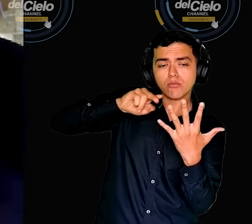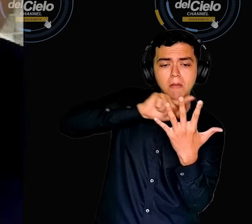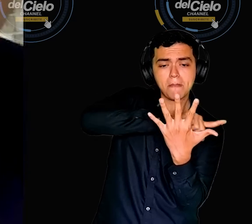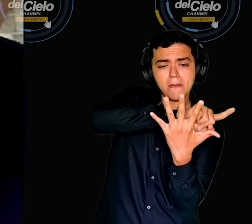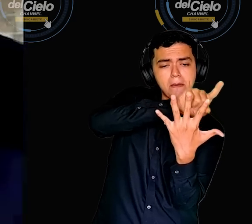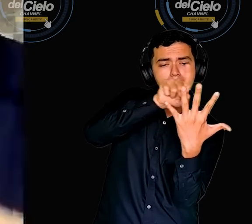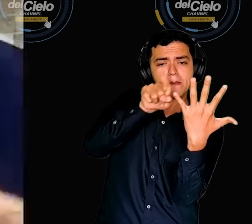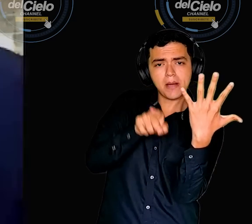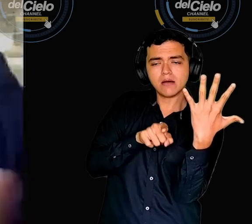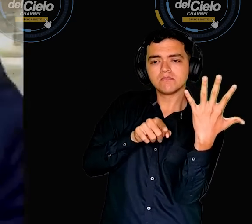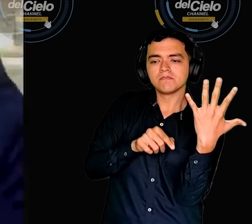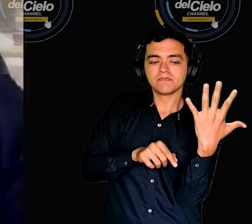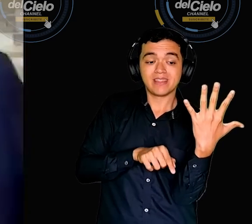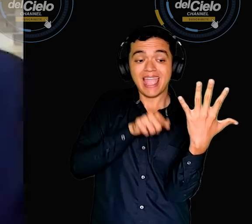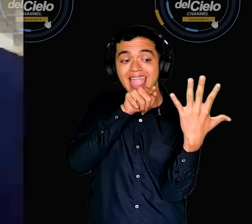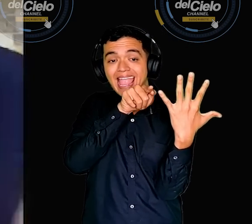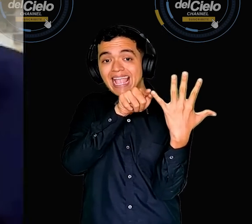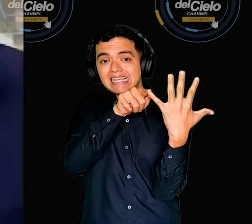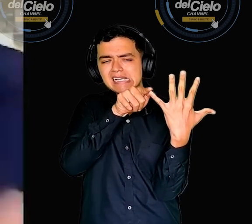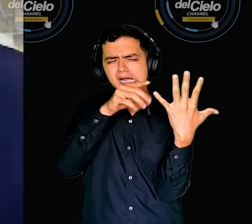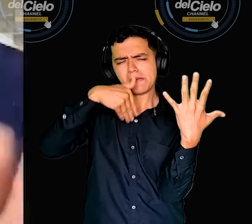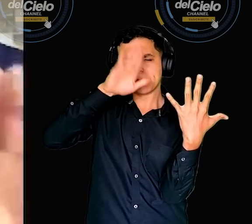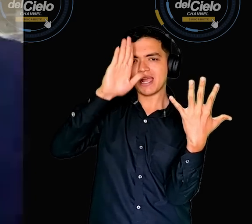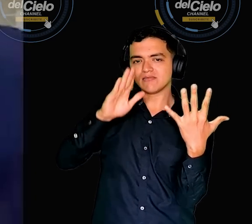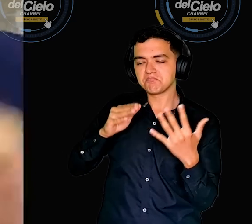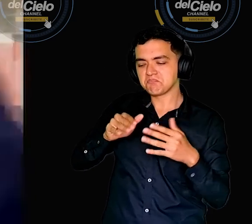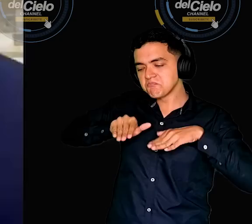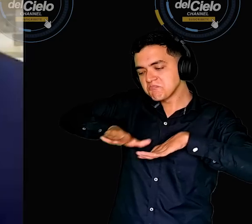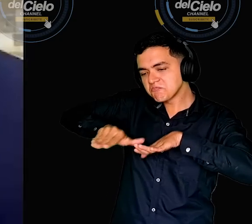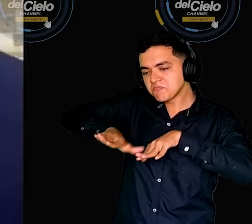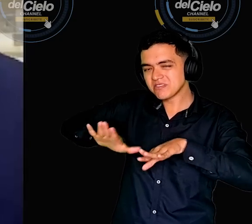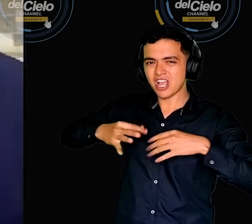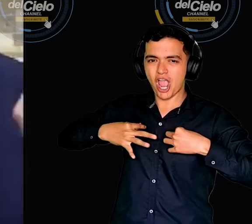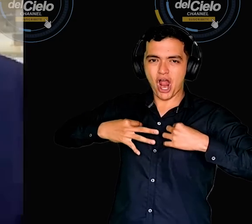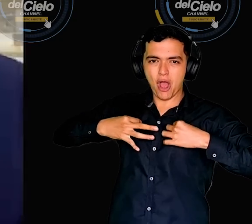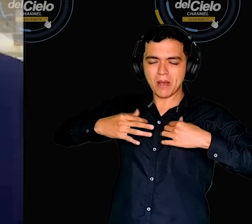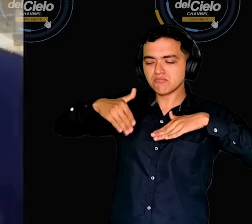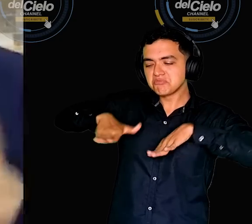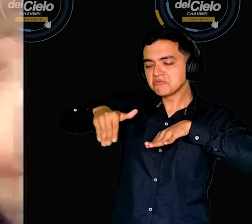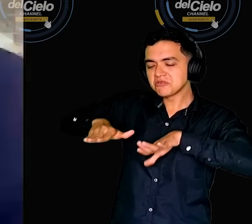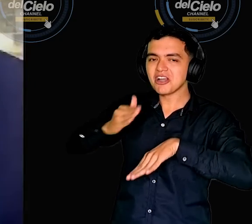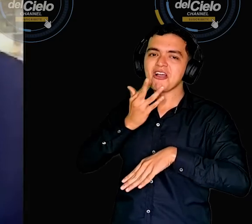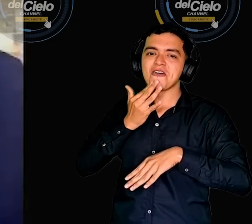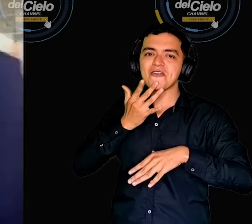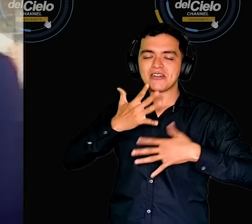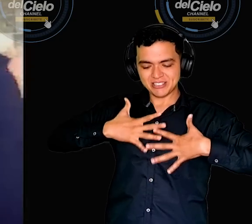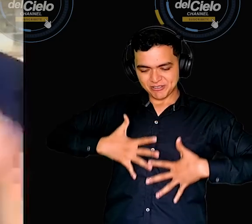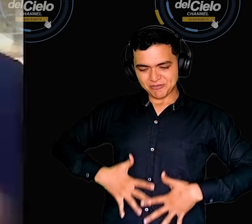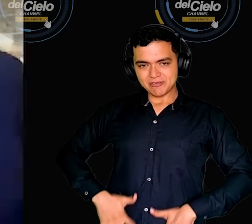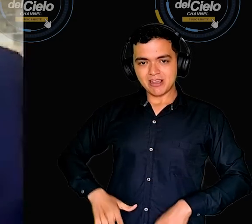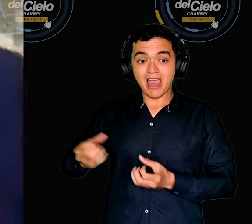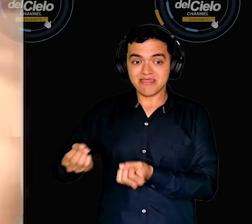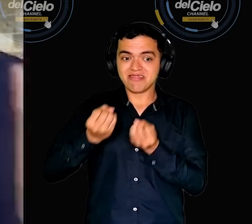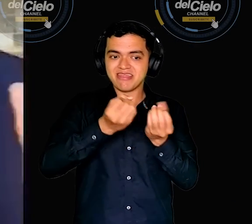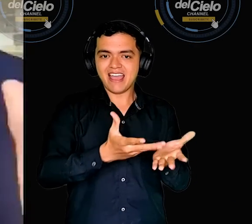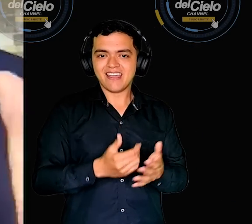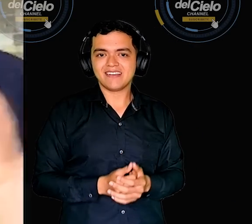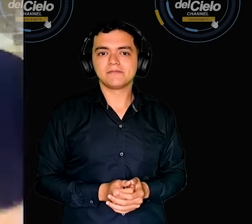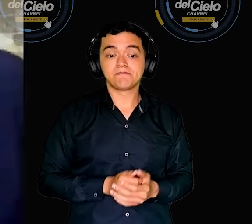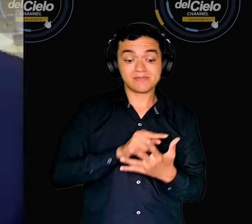uno por el uno y la otra por el otro produjo entre esos dos muchachos